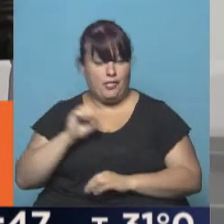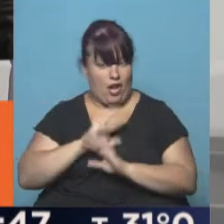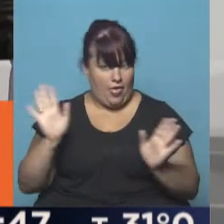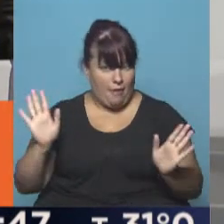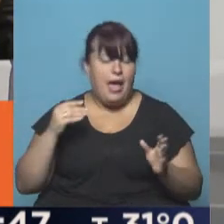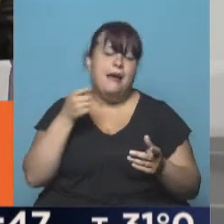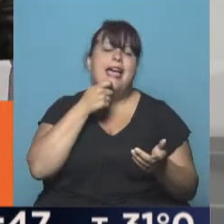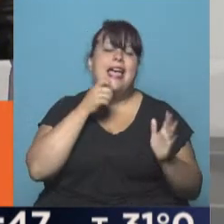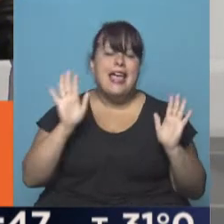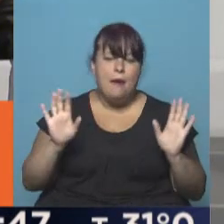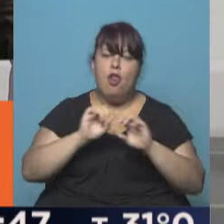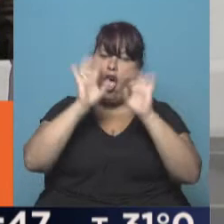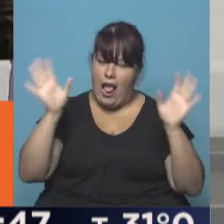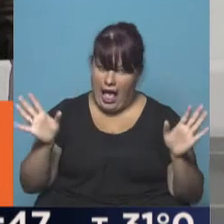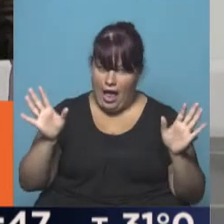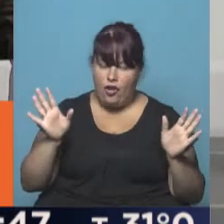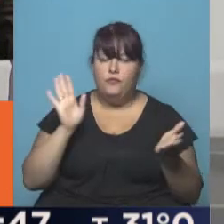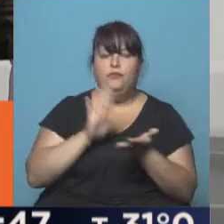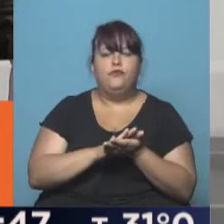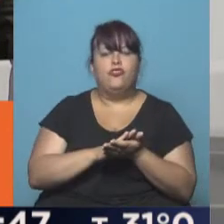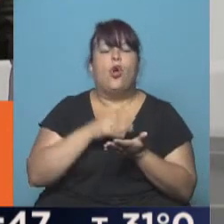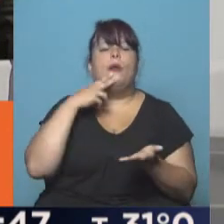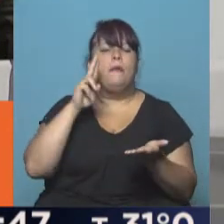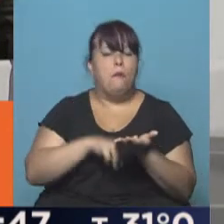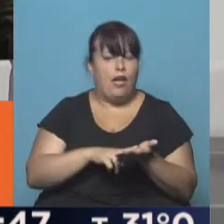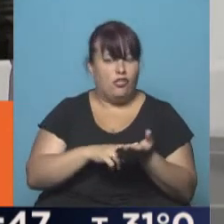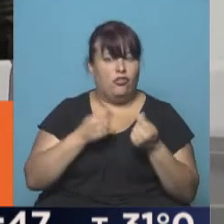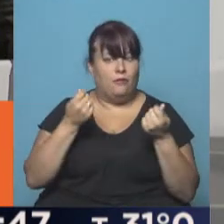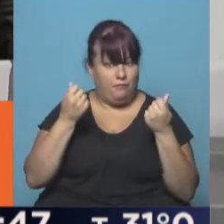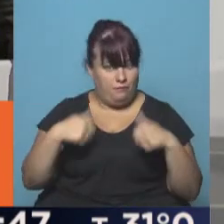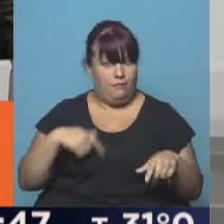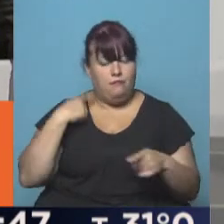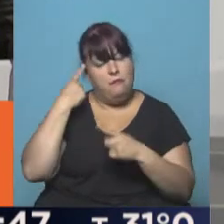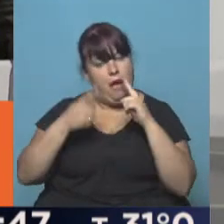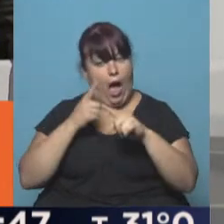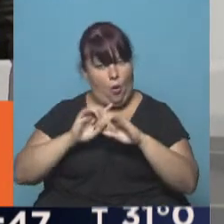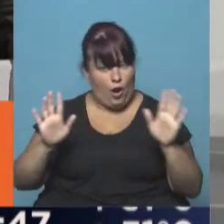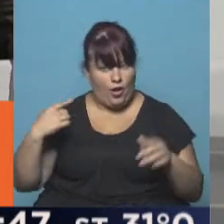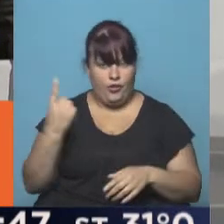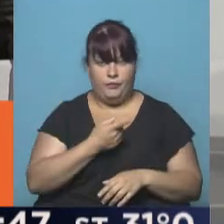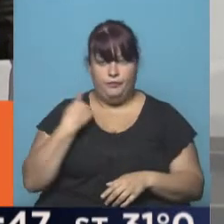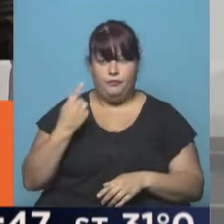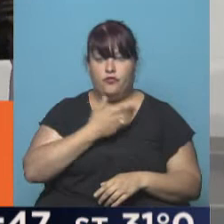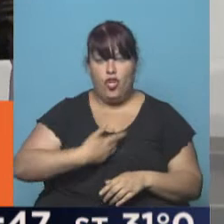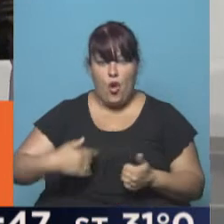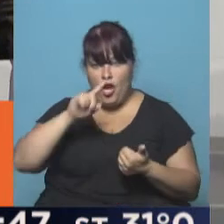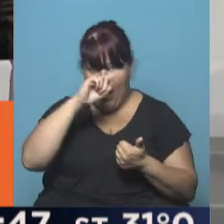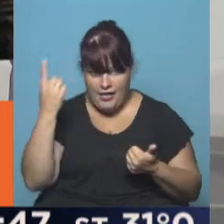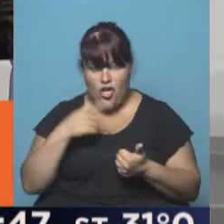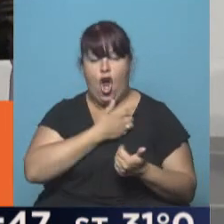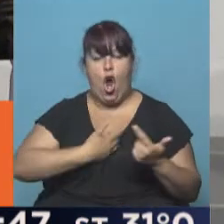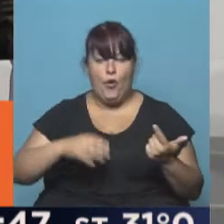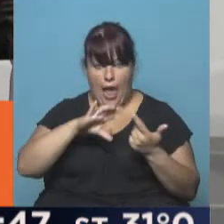pesos, para dar un ejemplo claro del impacto de lo que resolvimos el Gobierno Nacional, los